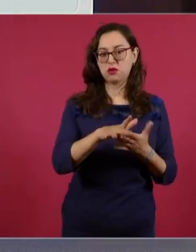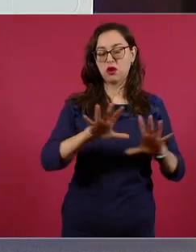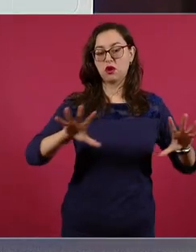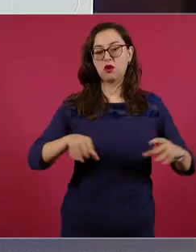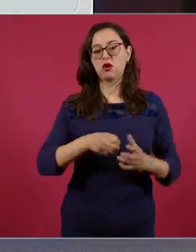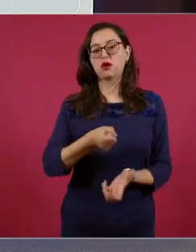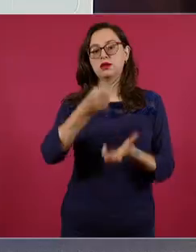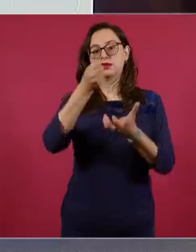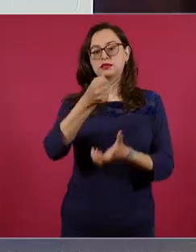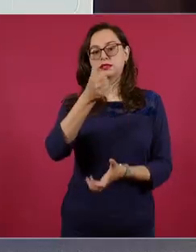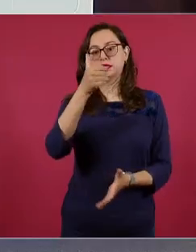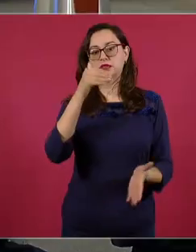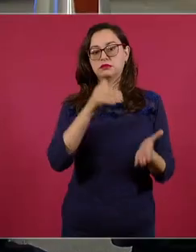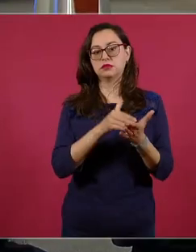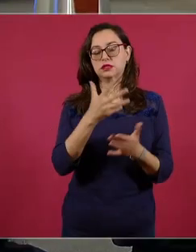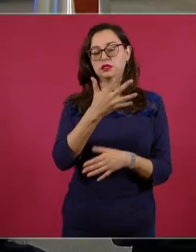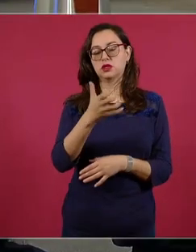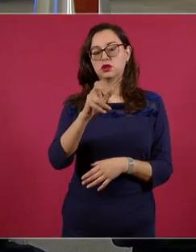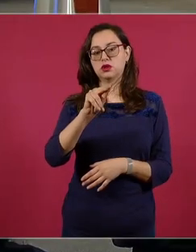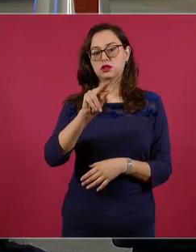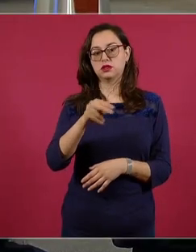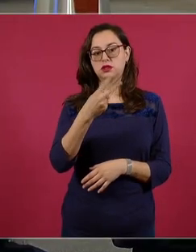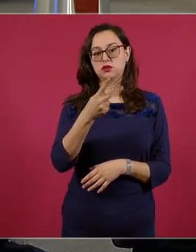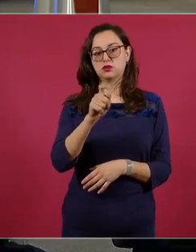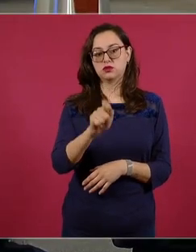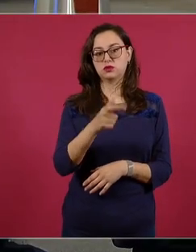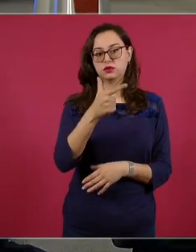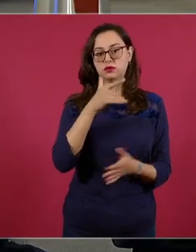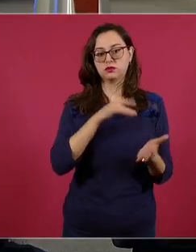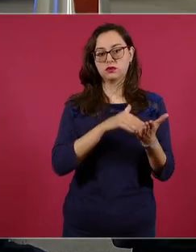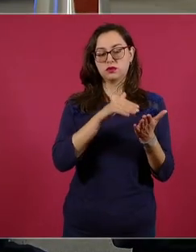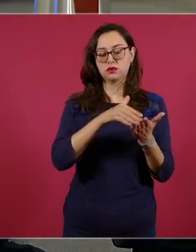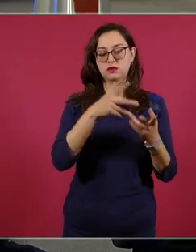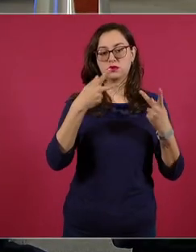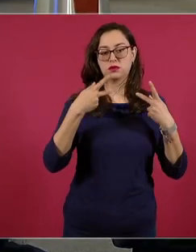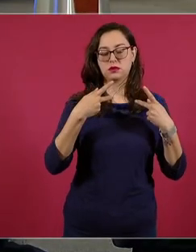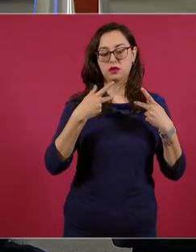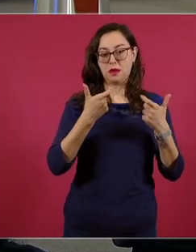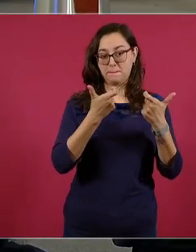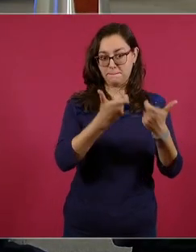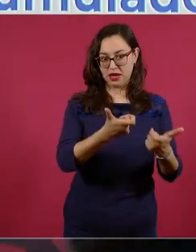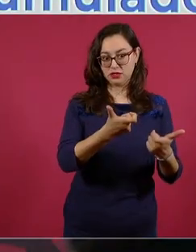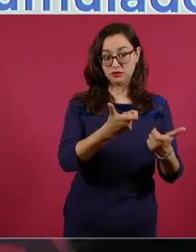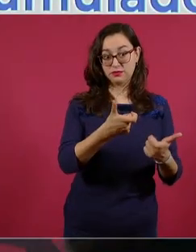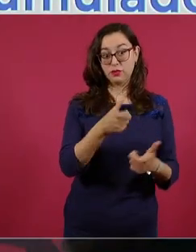6.582.7 millones de pesos y 2.4 millones de personas